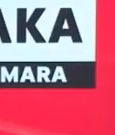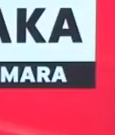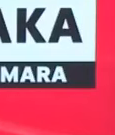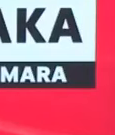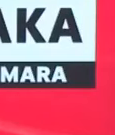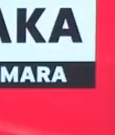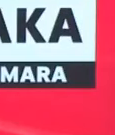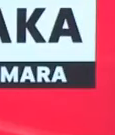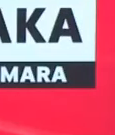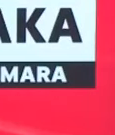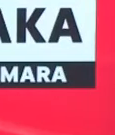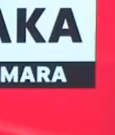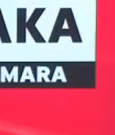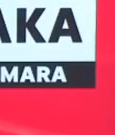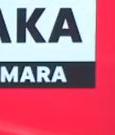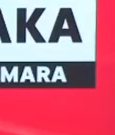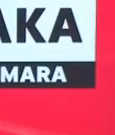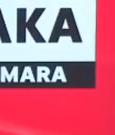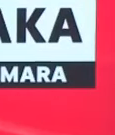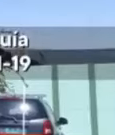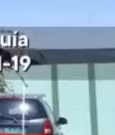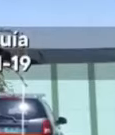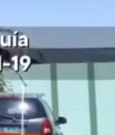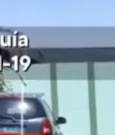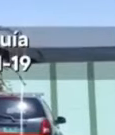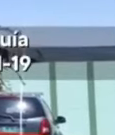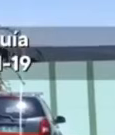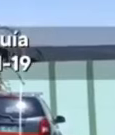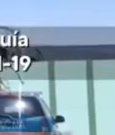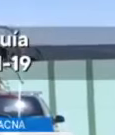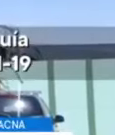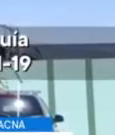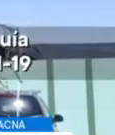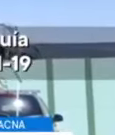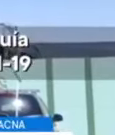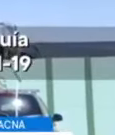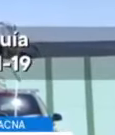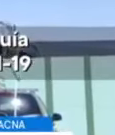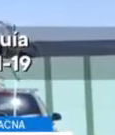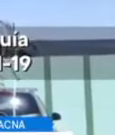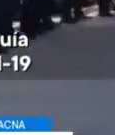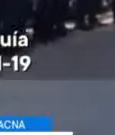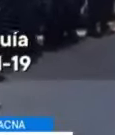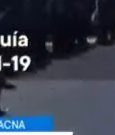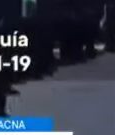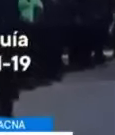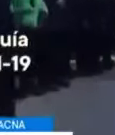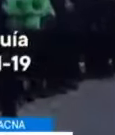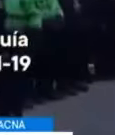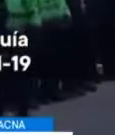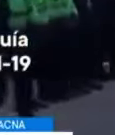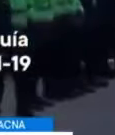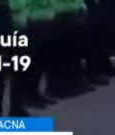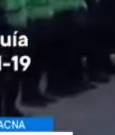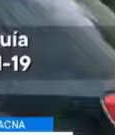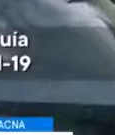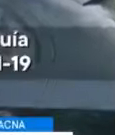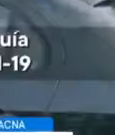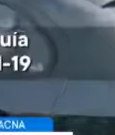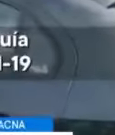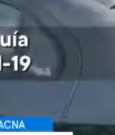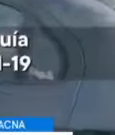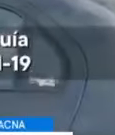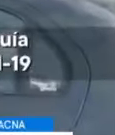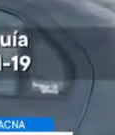Cierran comisaría por agentes con coronavirus. Tacna, surka, suyuro, ponintapajani. Kipka, comisaría, utwa, istantapajaraki.